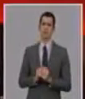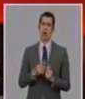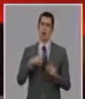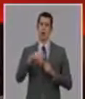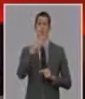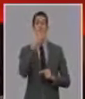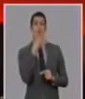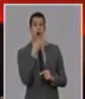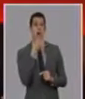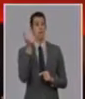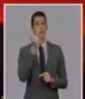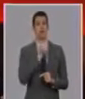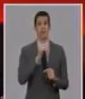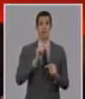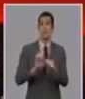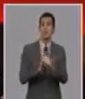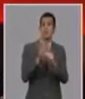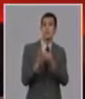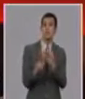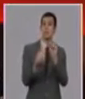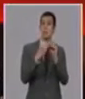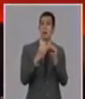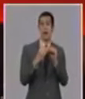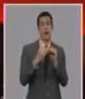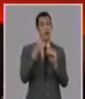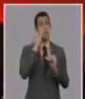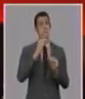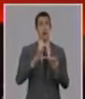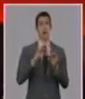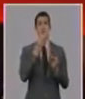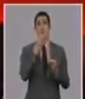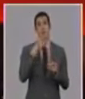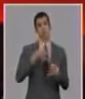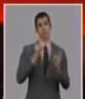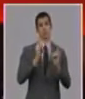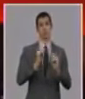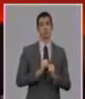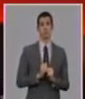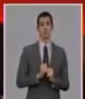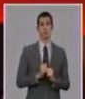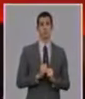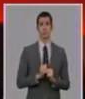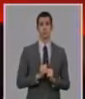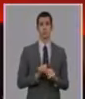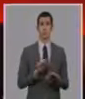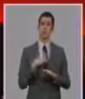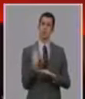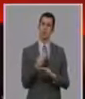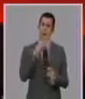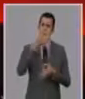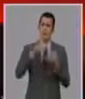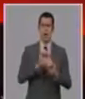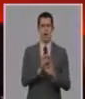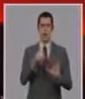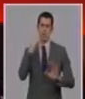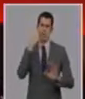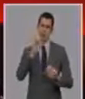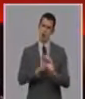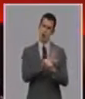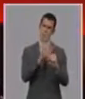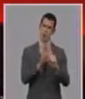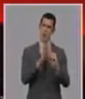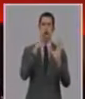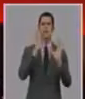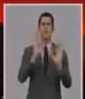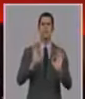secuelas a largo plazo posteriormente a la enfermedad, que todavía no podemos definir qué duración ni qué gravedad, porque como bien expresaba el doctor